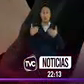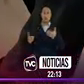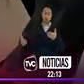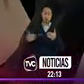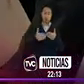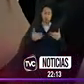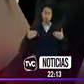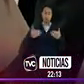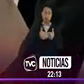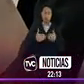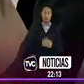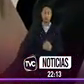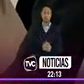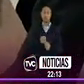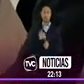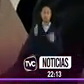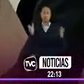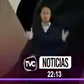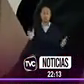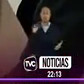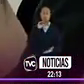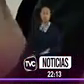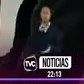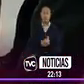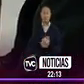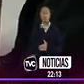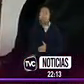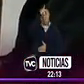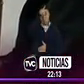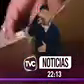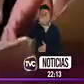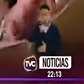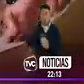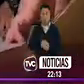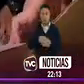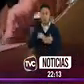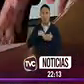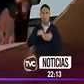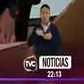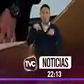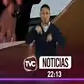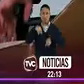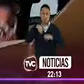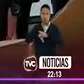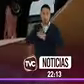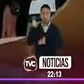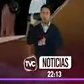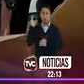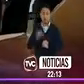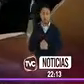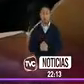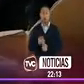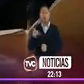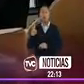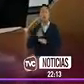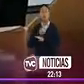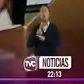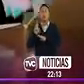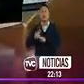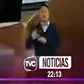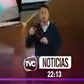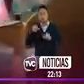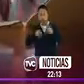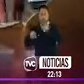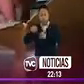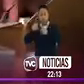Se trata de varias cajas de este medicamento proveniente del Perú. Sin guías de remisión, pretendía cruzar la frontera, donde es utilizado como un componente para